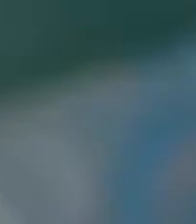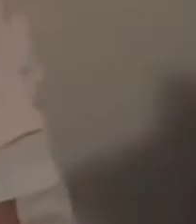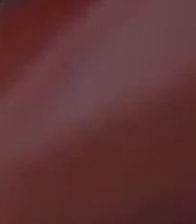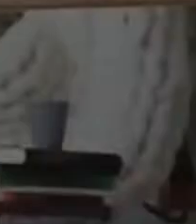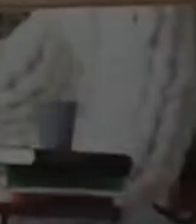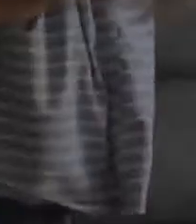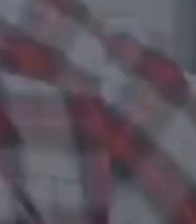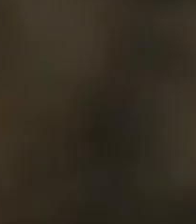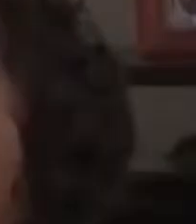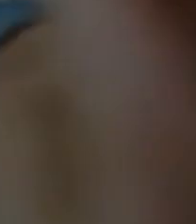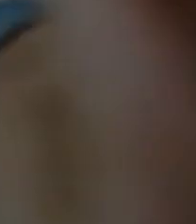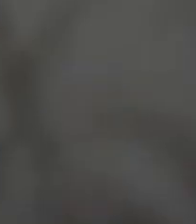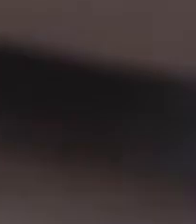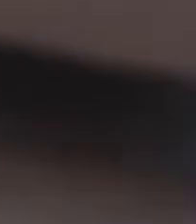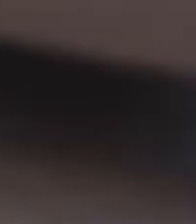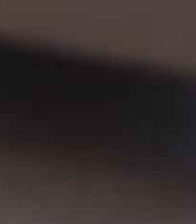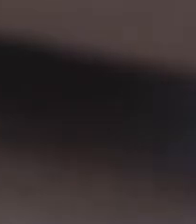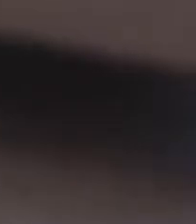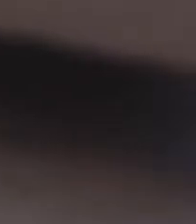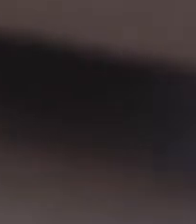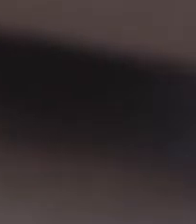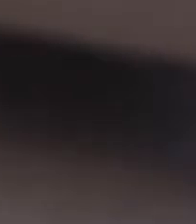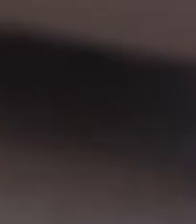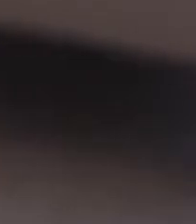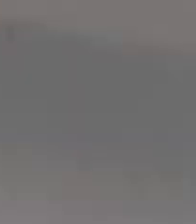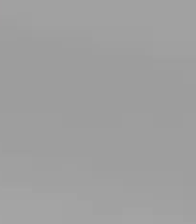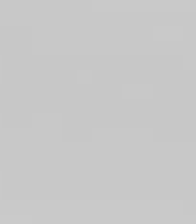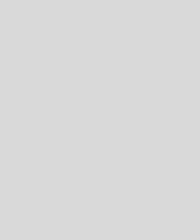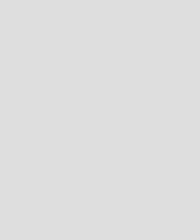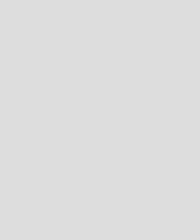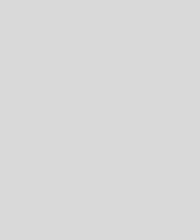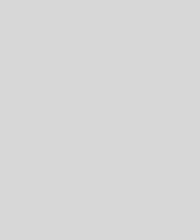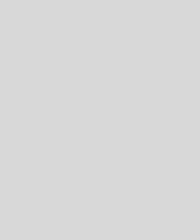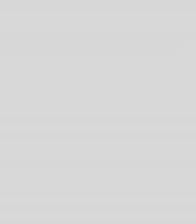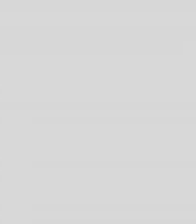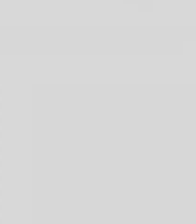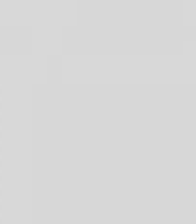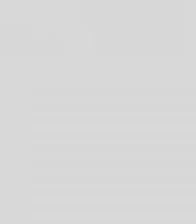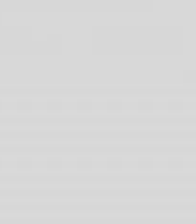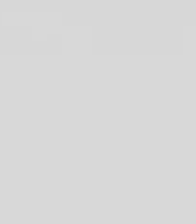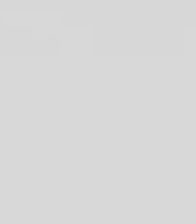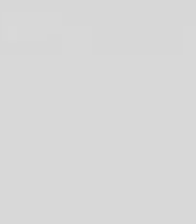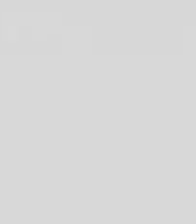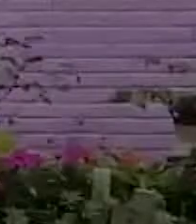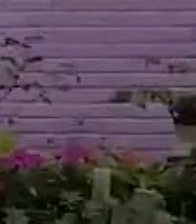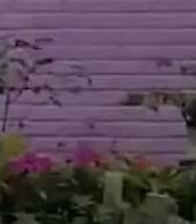siempre disfrutando el momento. Hagamos de nuestra casa el lugar más seguro.